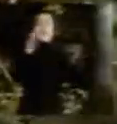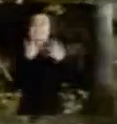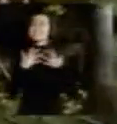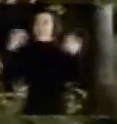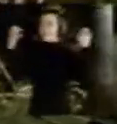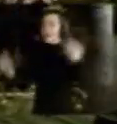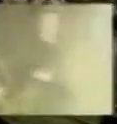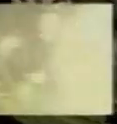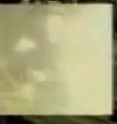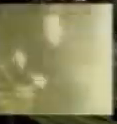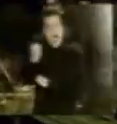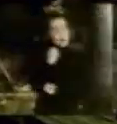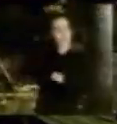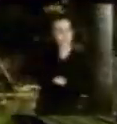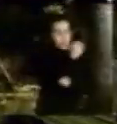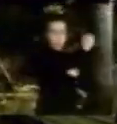venga a